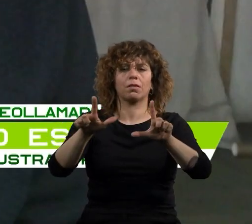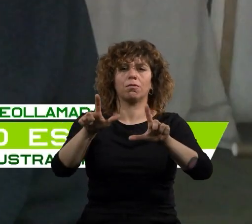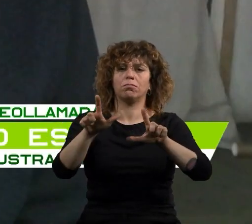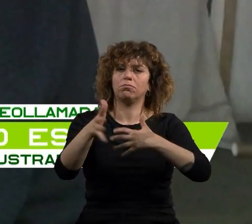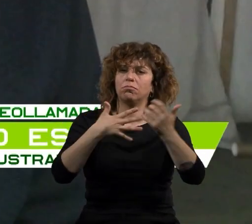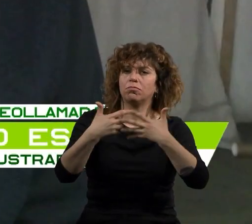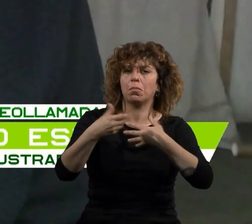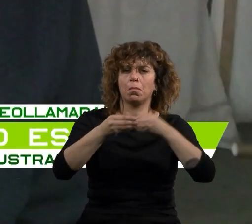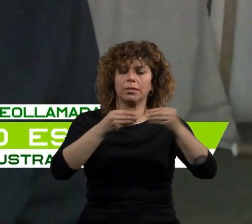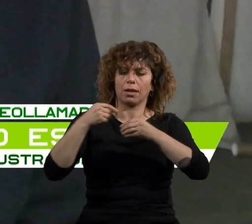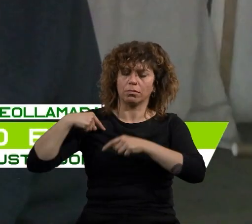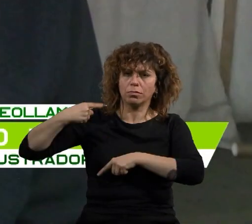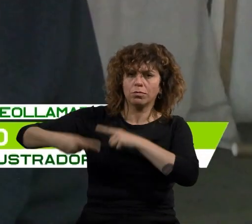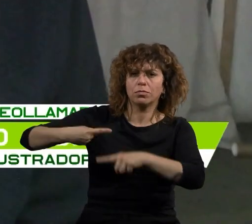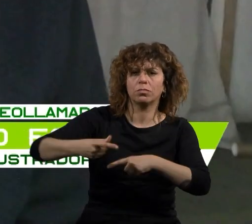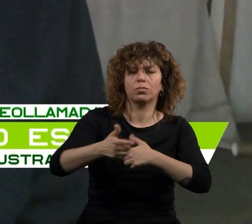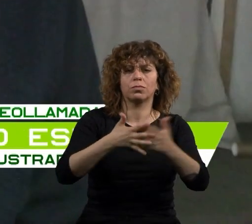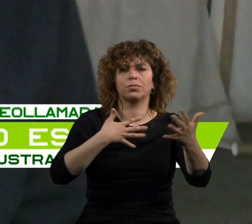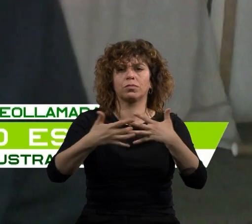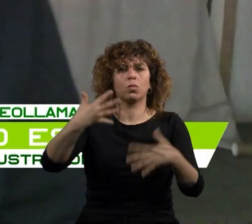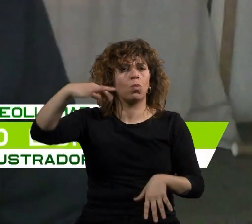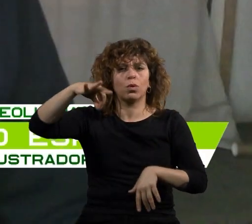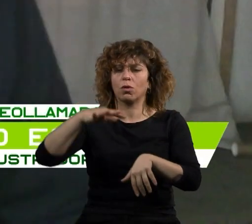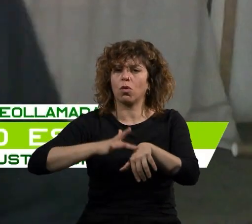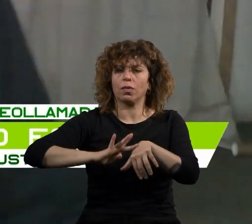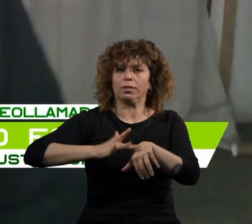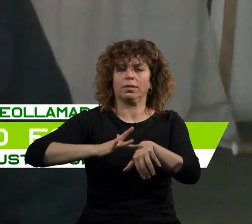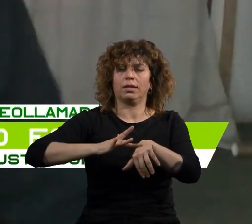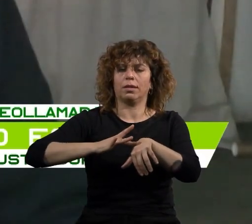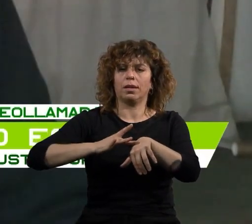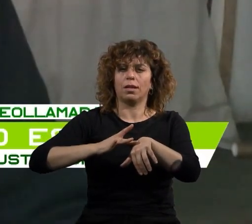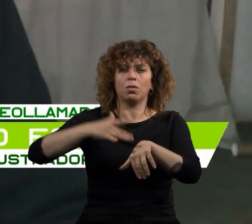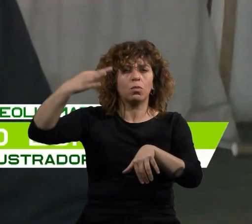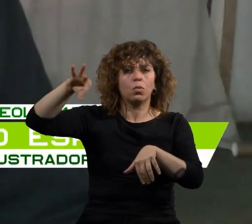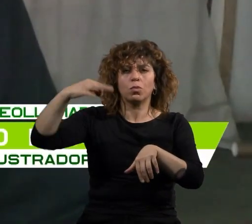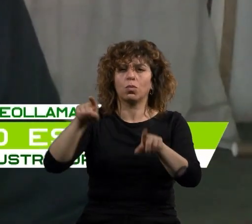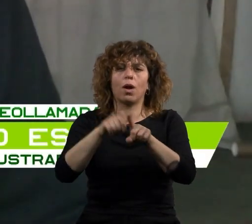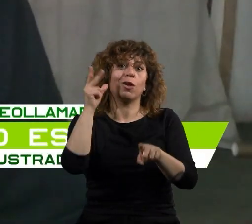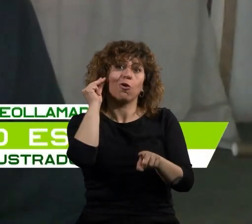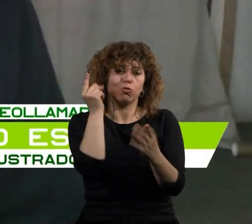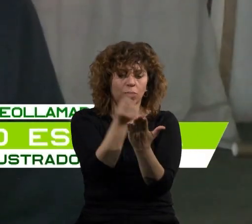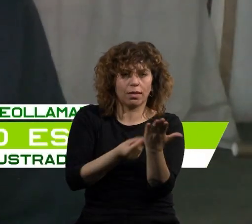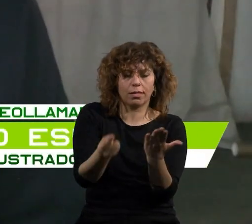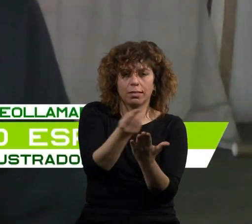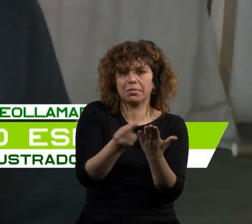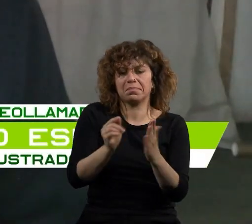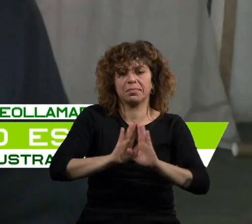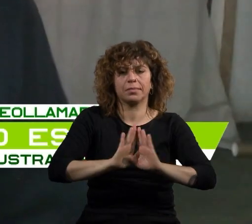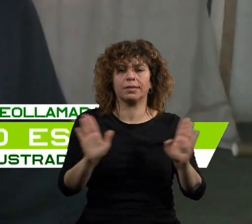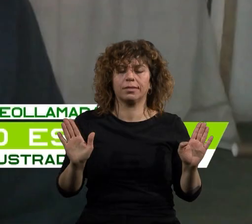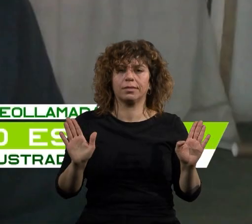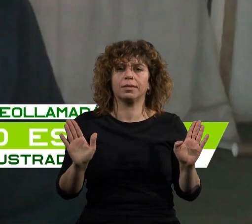con materiales tradicionales. La única intervención digital ha sido para la rotulación y además